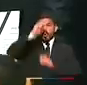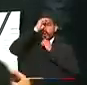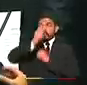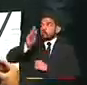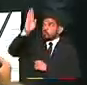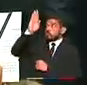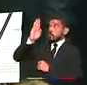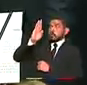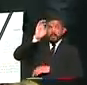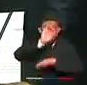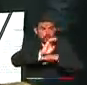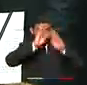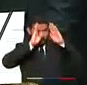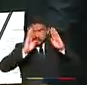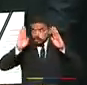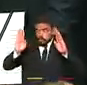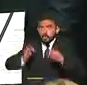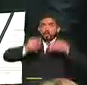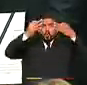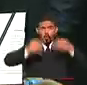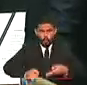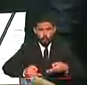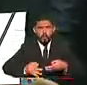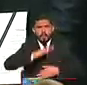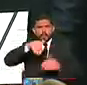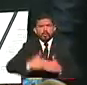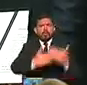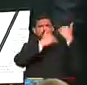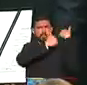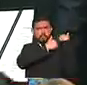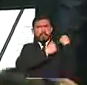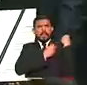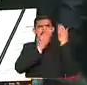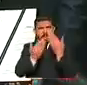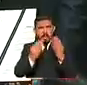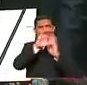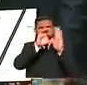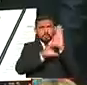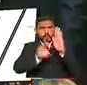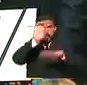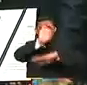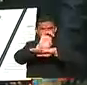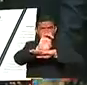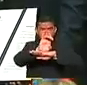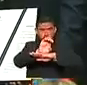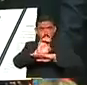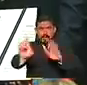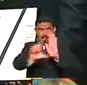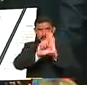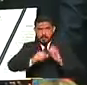Dios y la patria que cumplirá fielmente las funciones otorgadas por la Constitución de la República y la